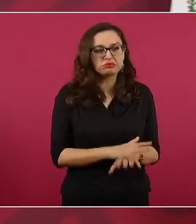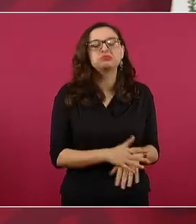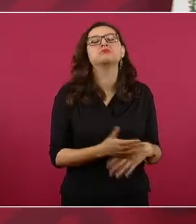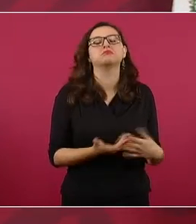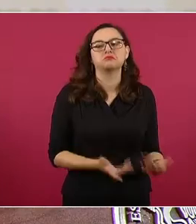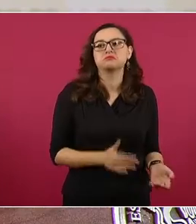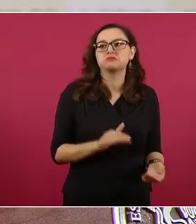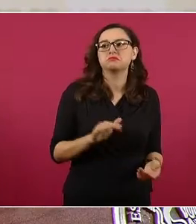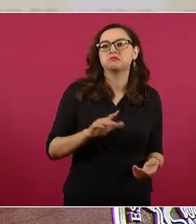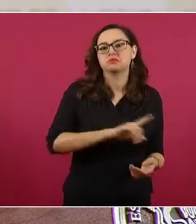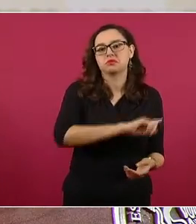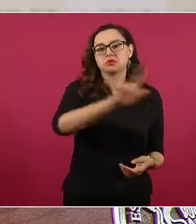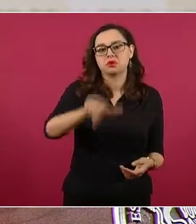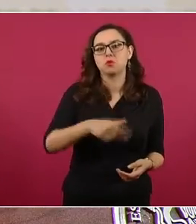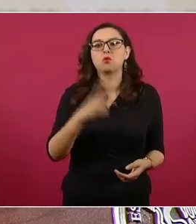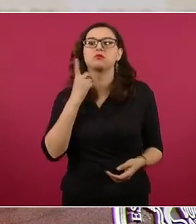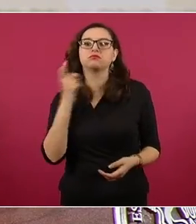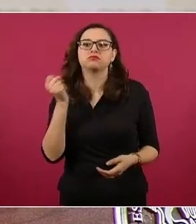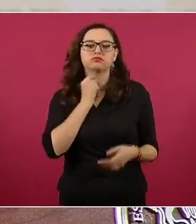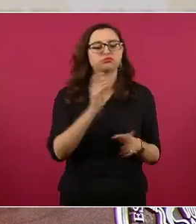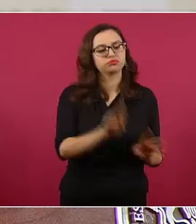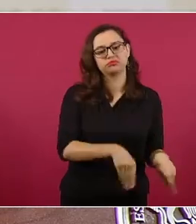para asegurar